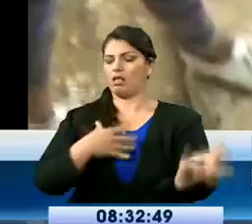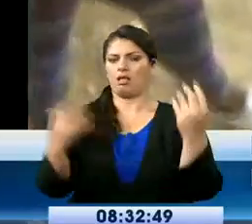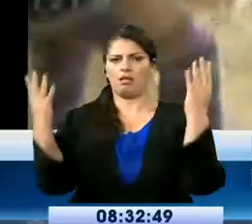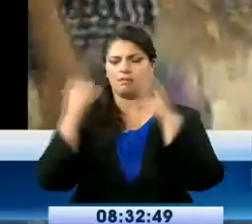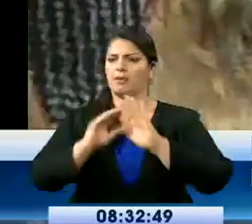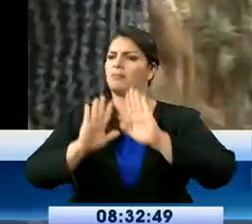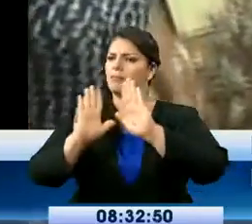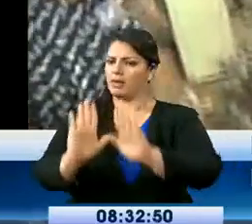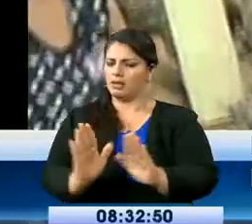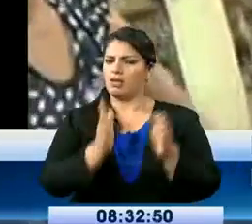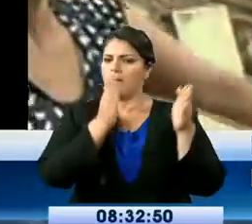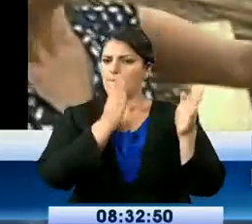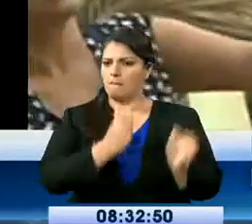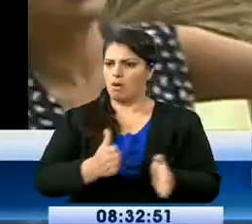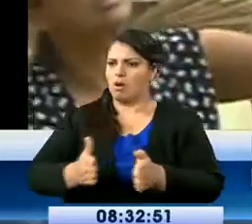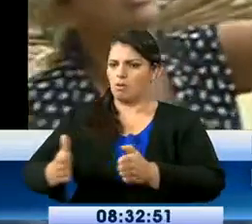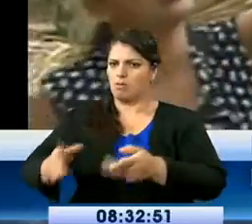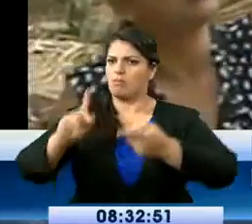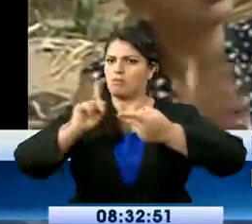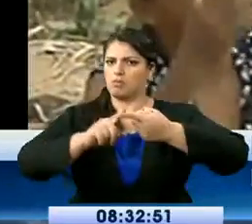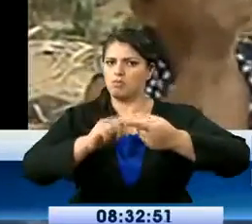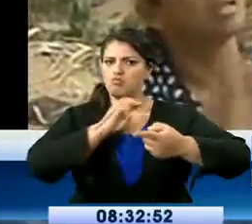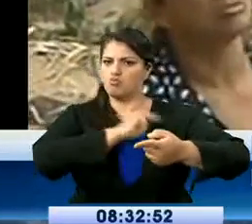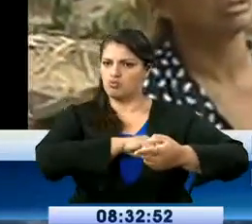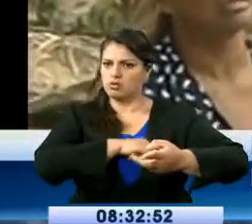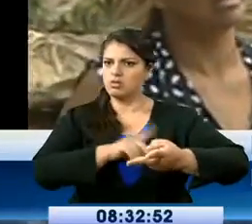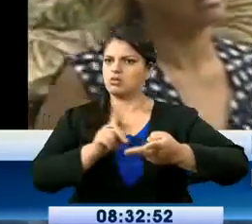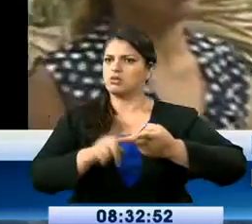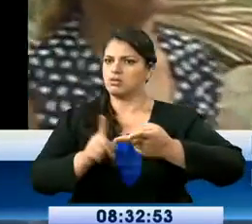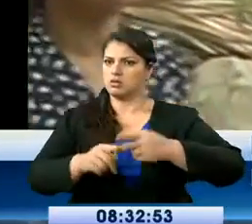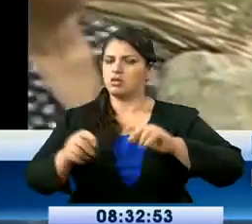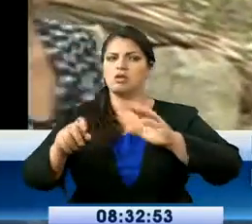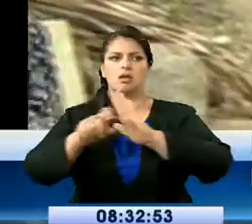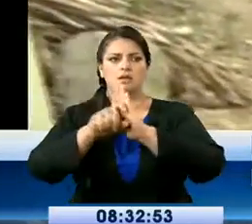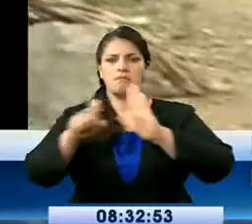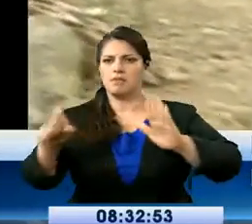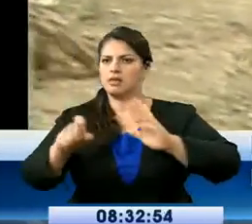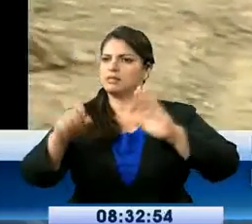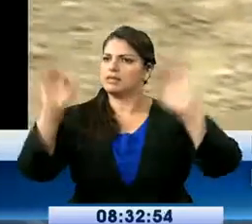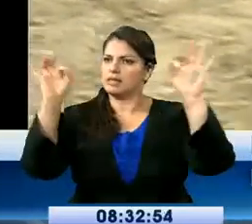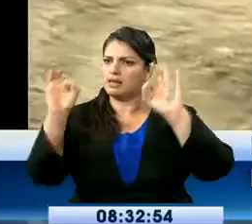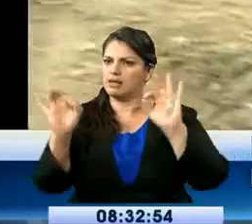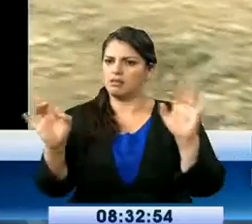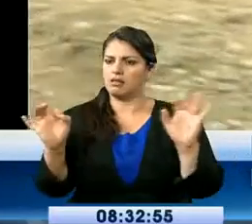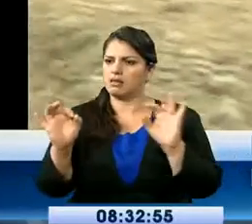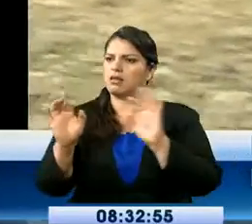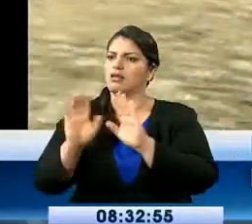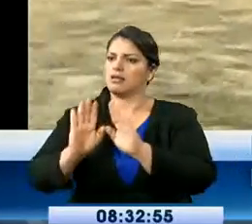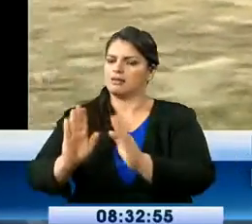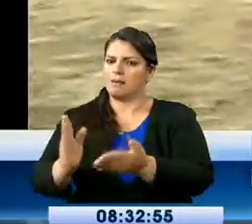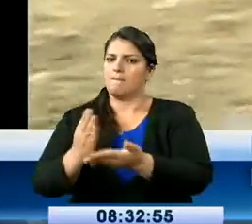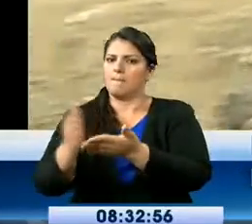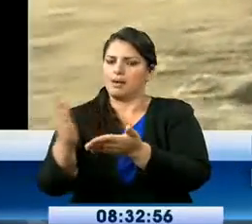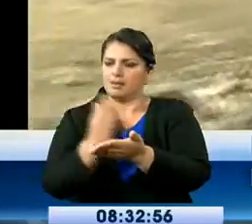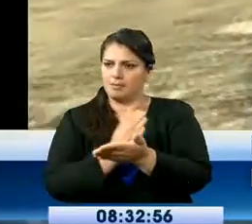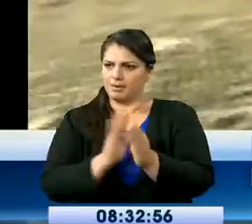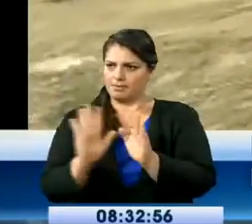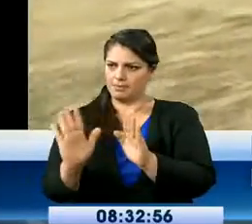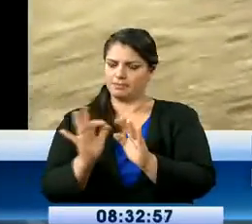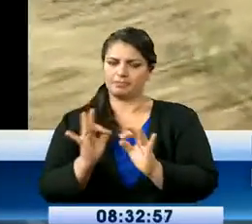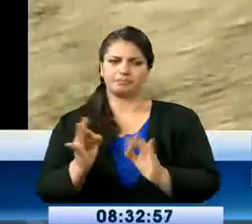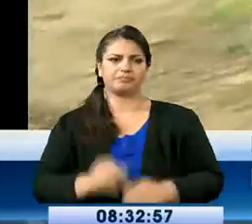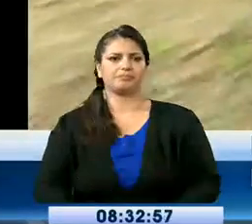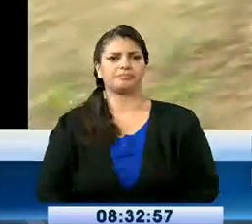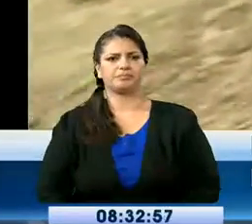obra civil. CENEL, que es la empresa eléctrica, es otra cosa. Tiene que ver lo uno con lo otro. Bueno, estamos viendo nosotros, usted mismo está viendo lo